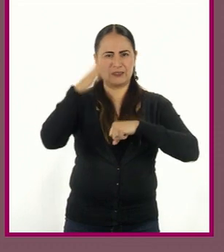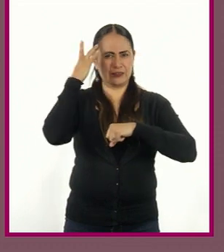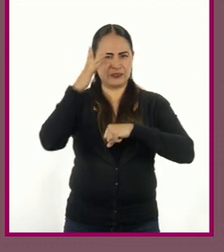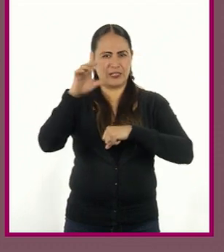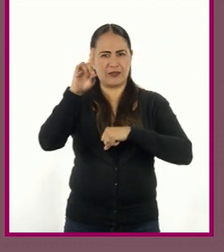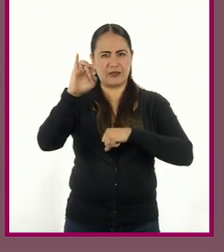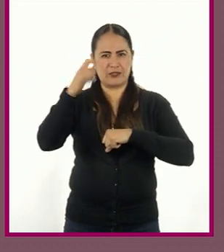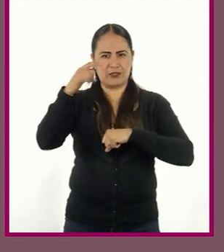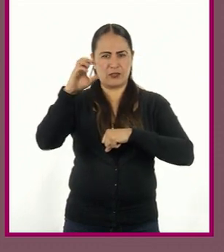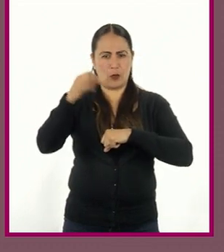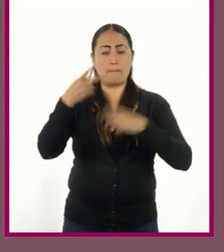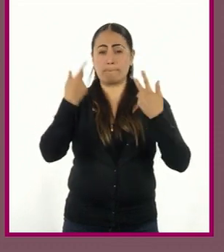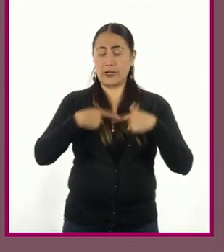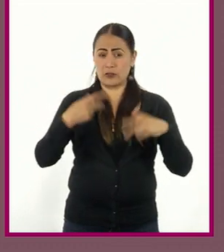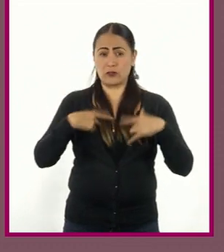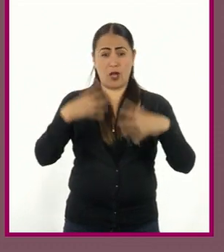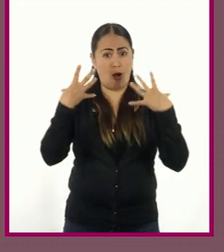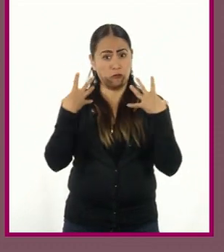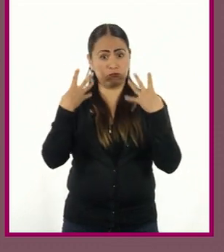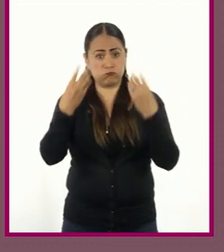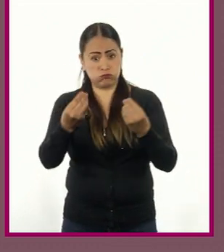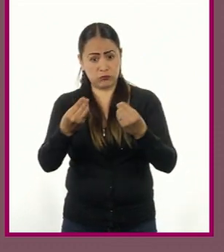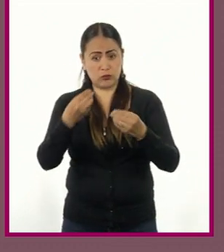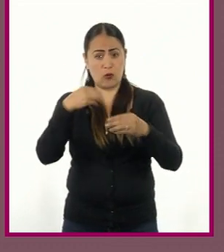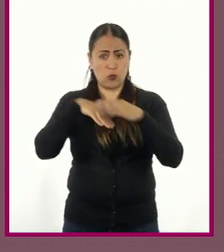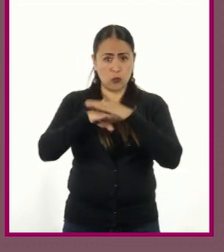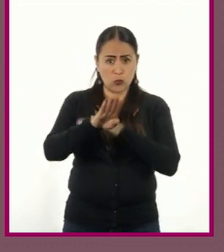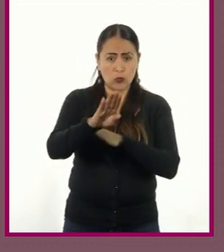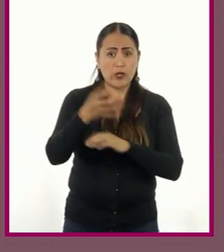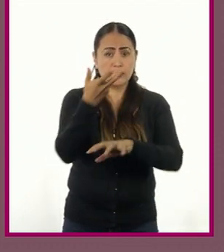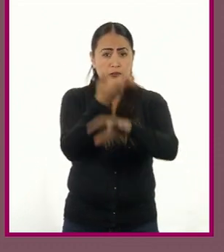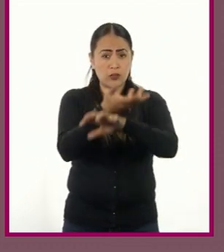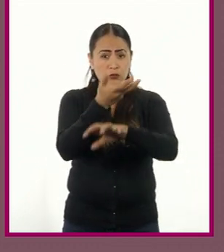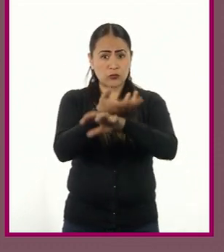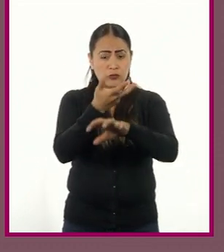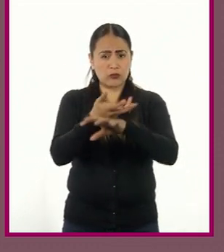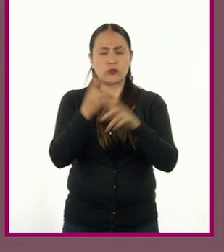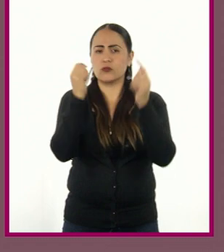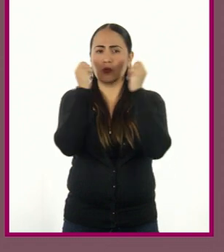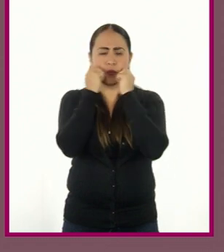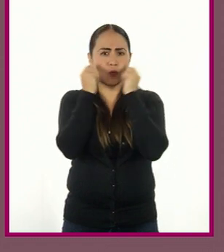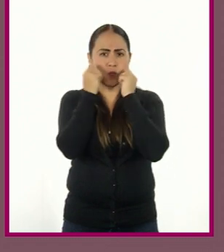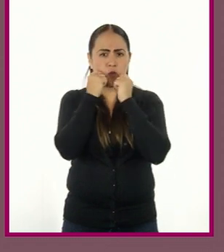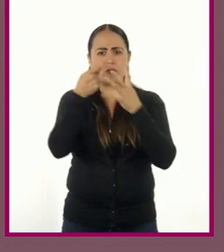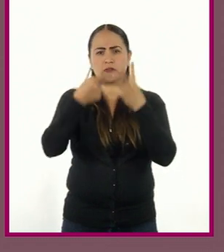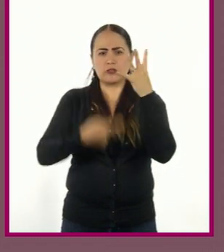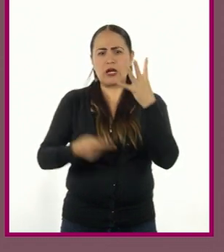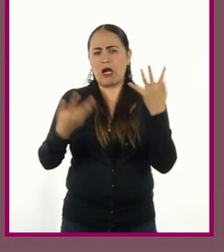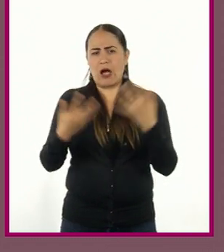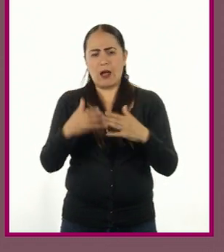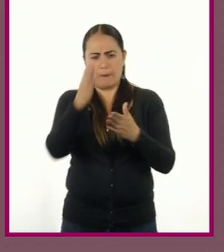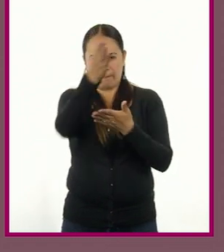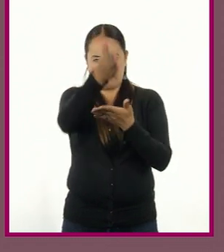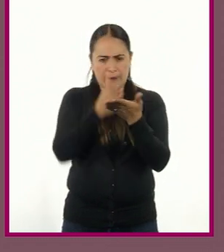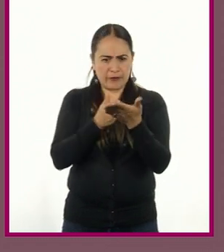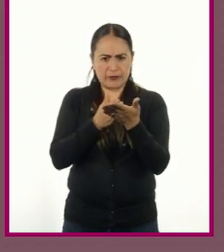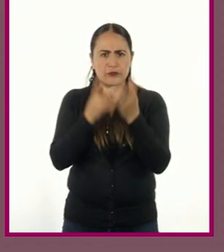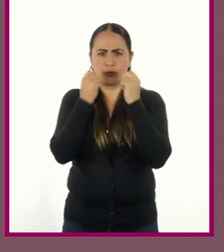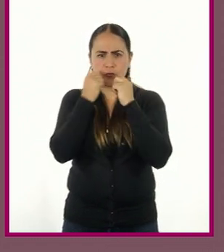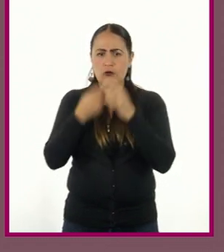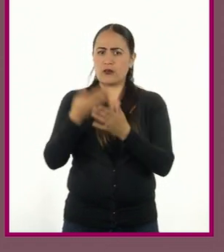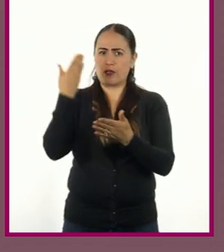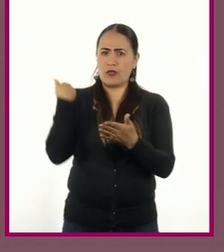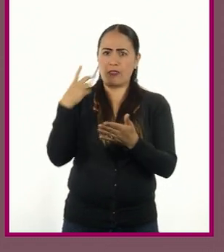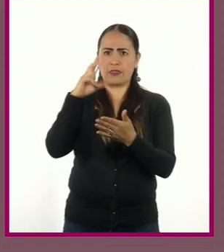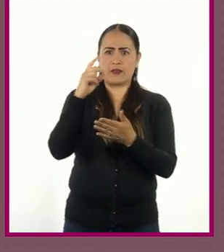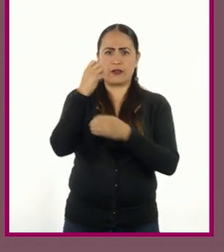día miles de personas cruzan la frontera para trabajar en Estados Unidos, sin importar la construcción divisoria que se colocó hace